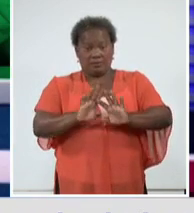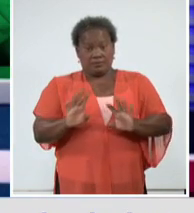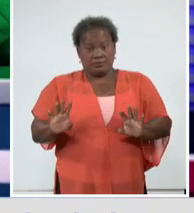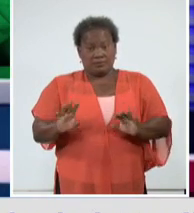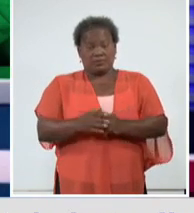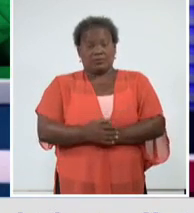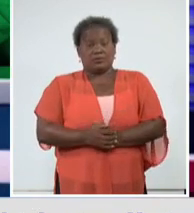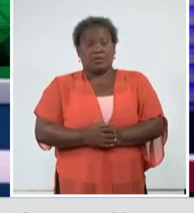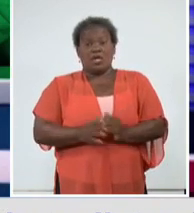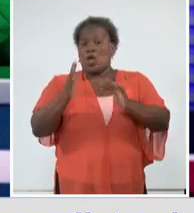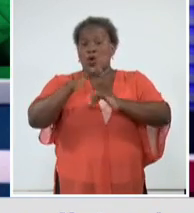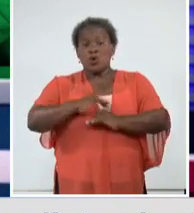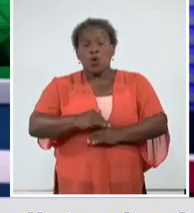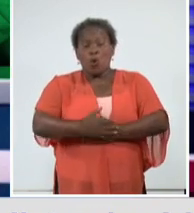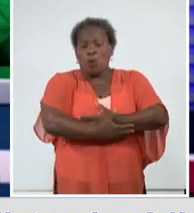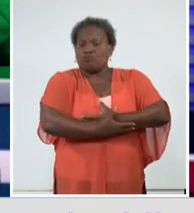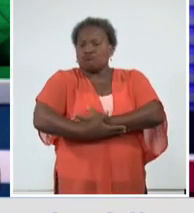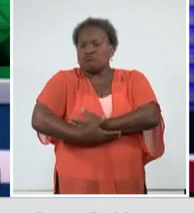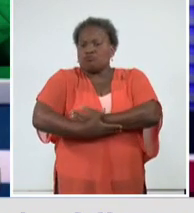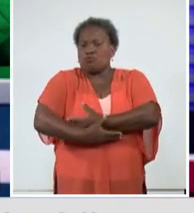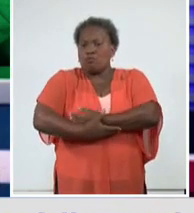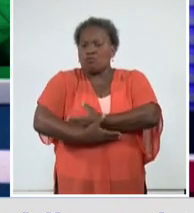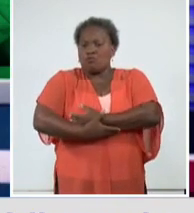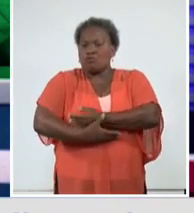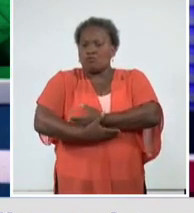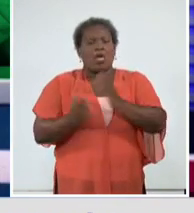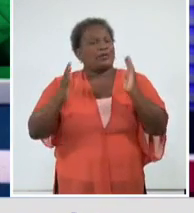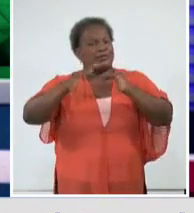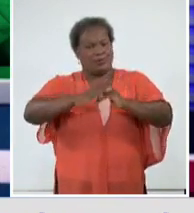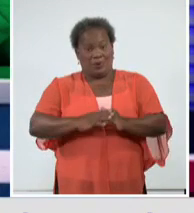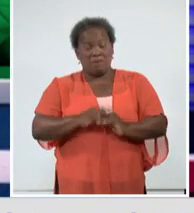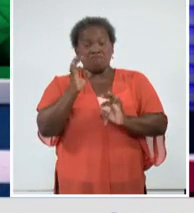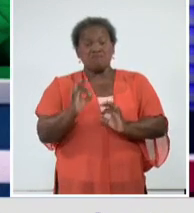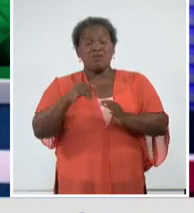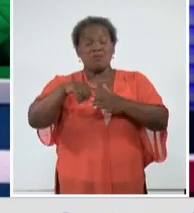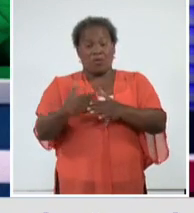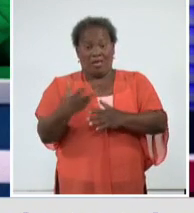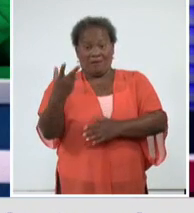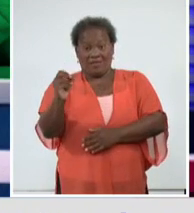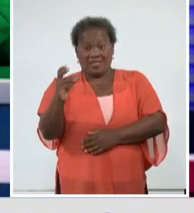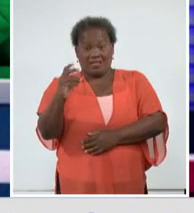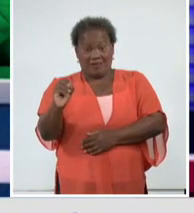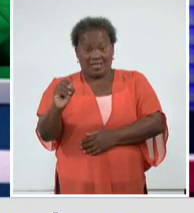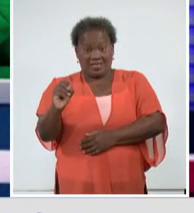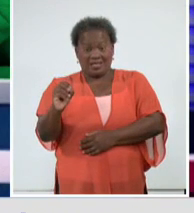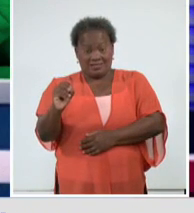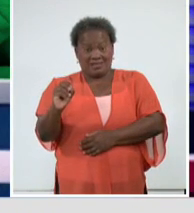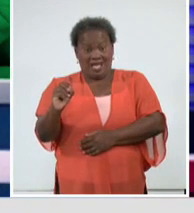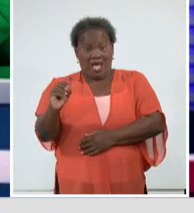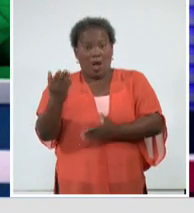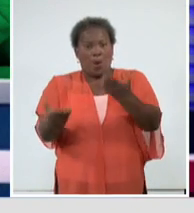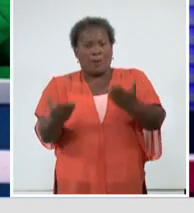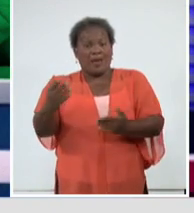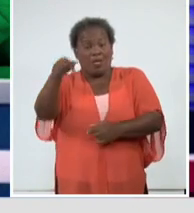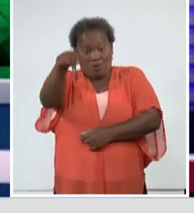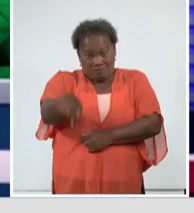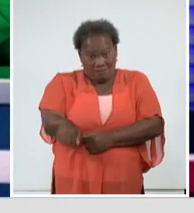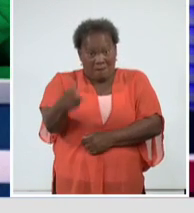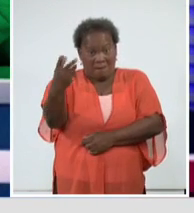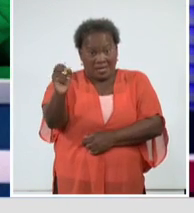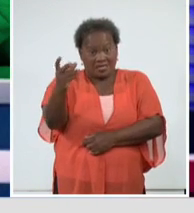reportaron lactantes, pero ese mismo día del 2020, extrapolado a hoy, 2021, como el profe Durán